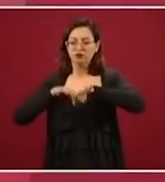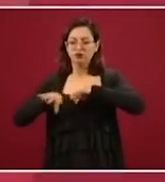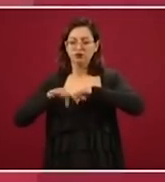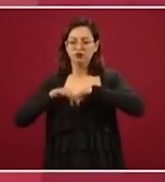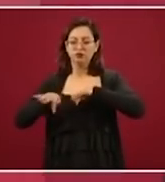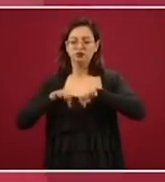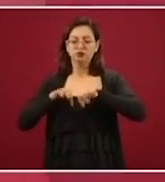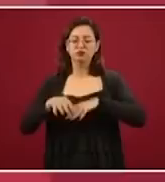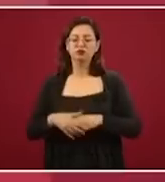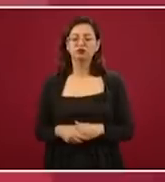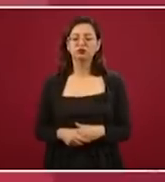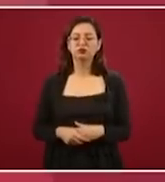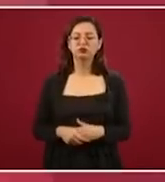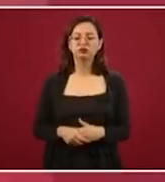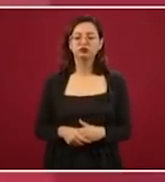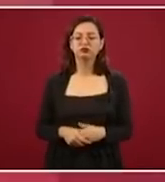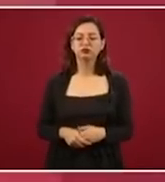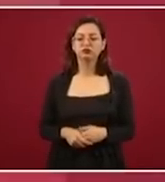Estamos